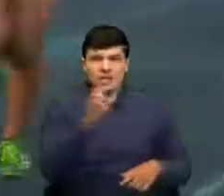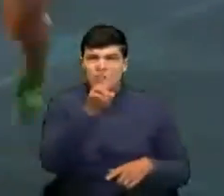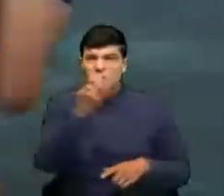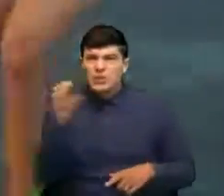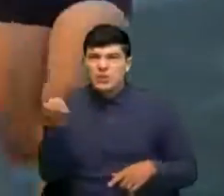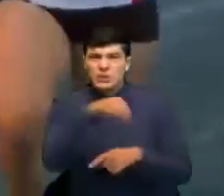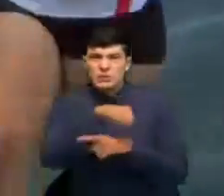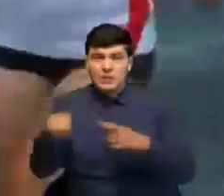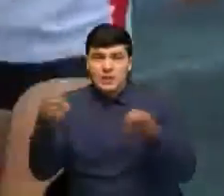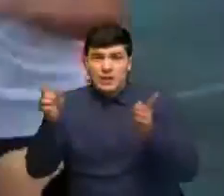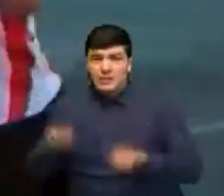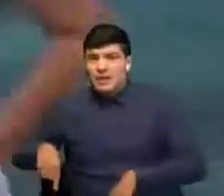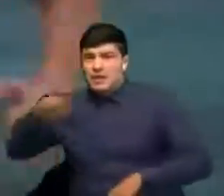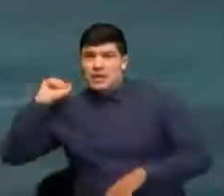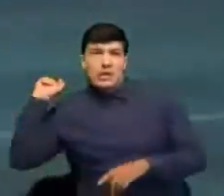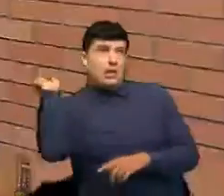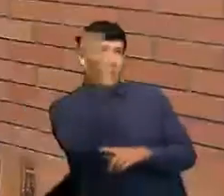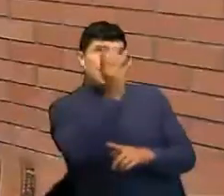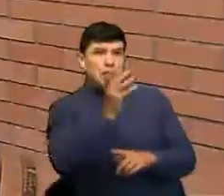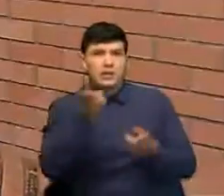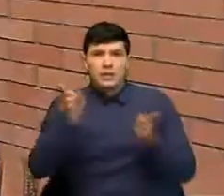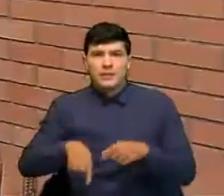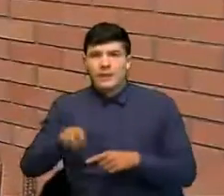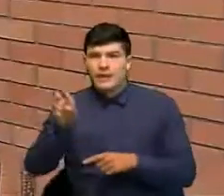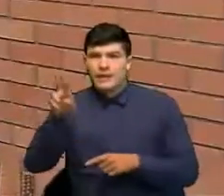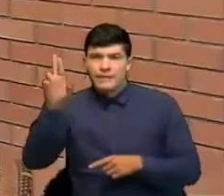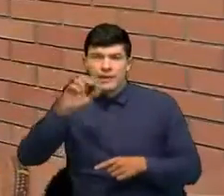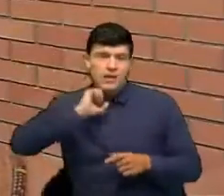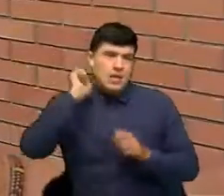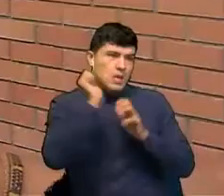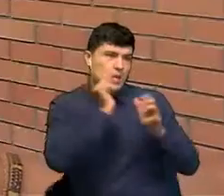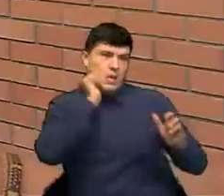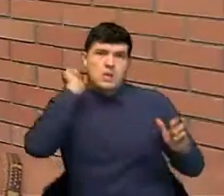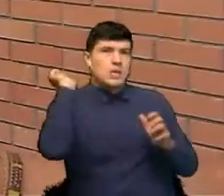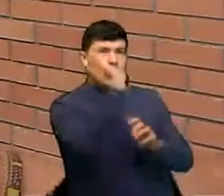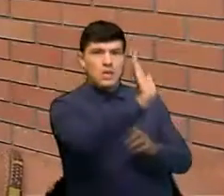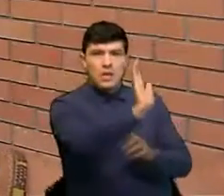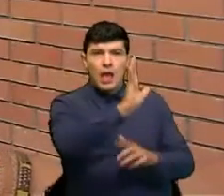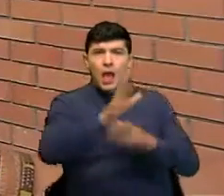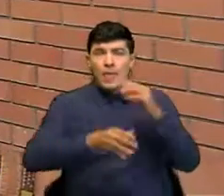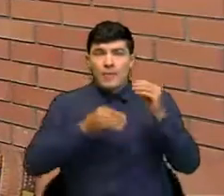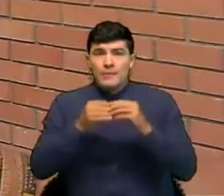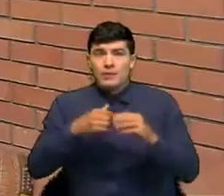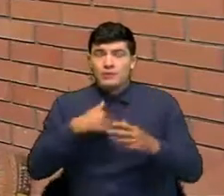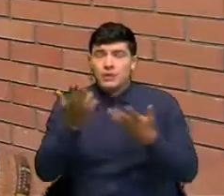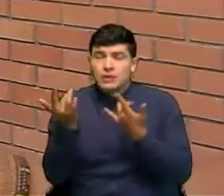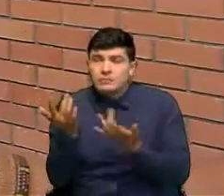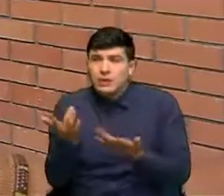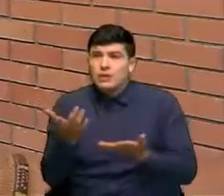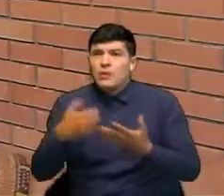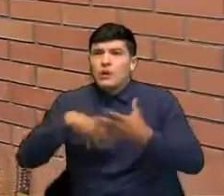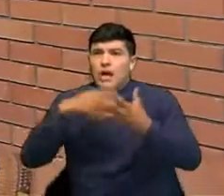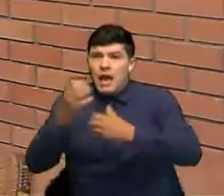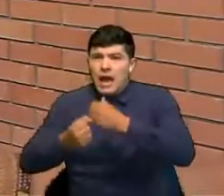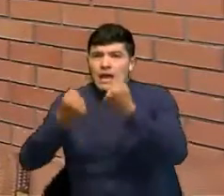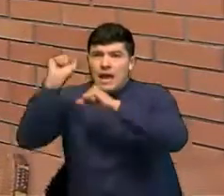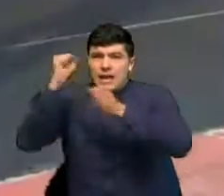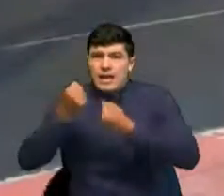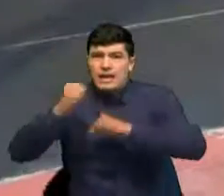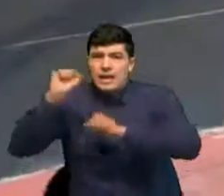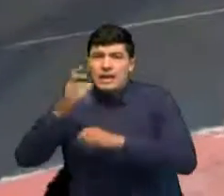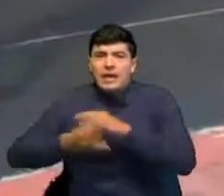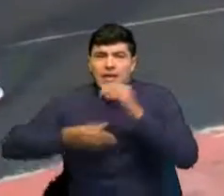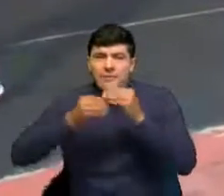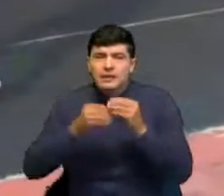Bayona en lanzamiento de bala, Ever Rosso en lanzamiento de jabalina, y espero tener muchas más medallas con los demás